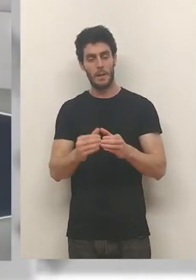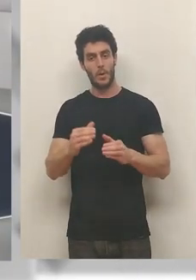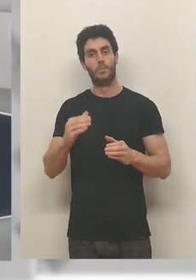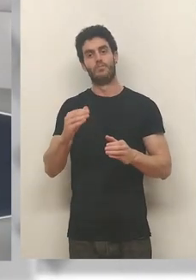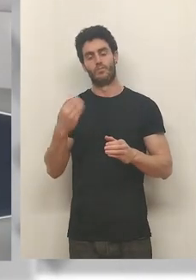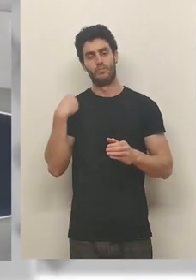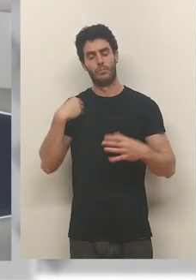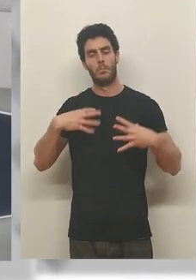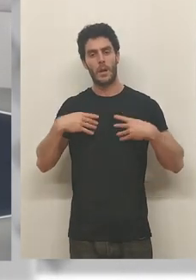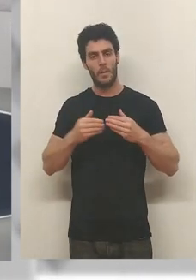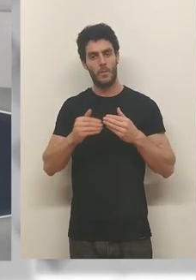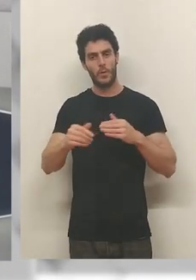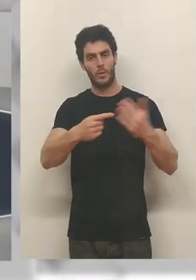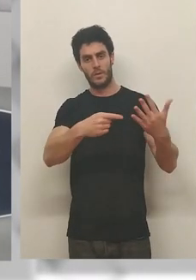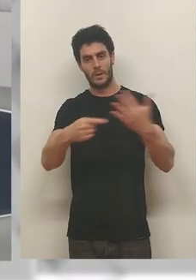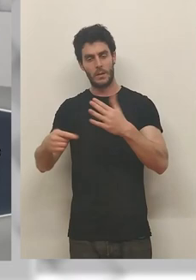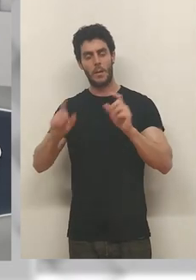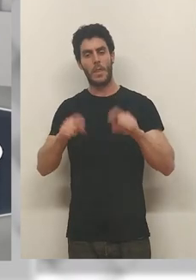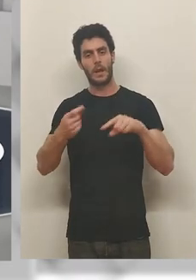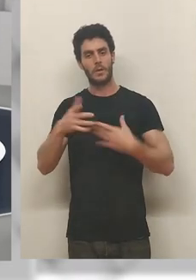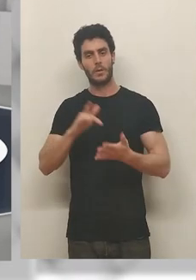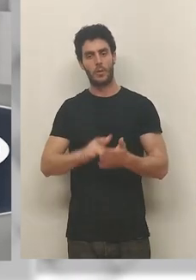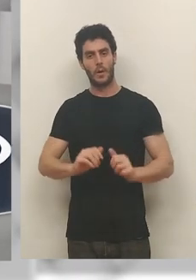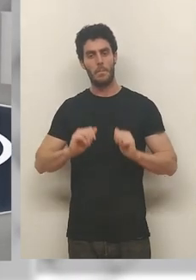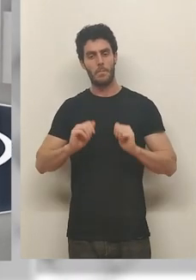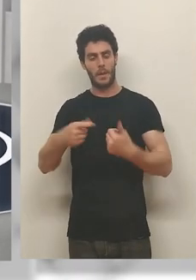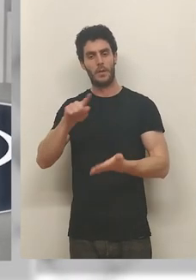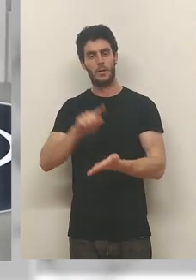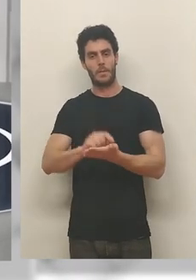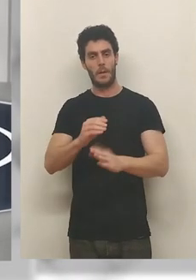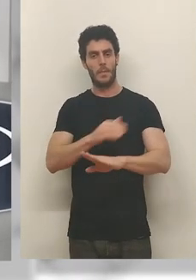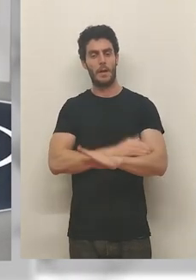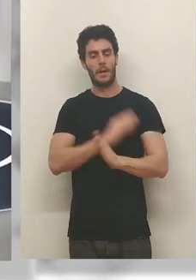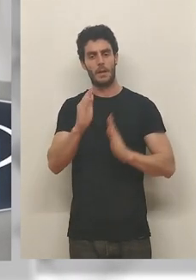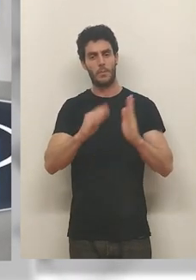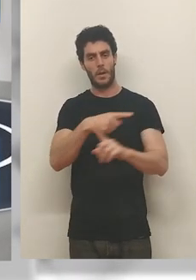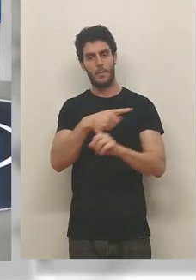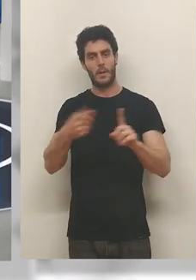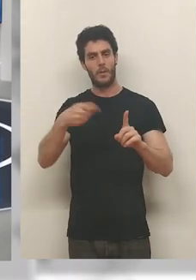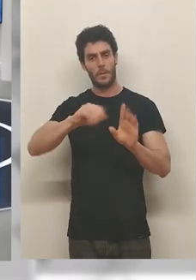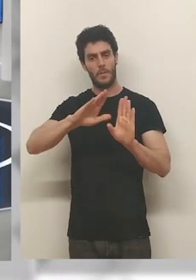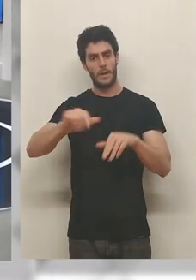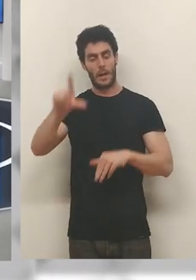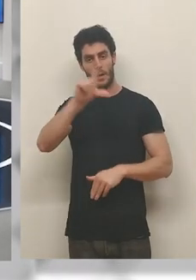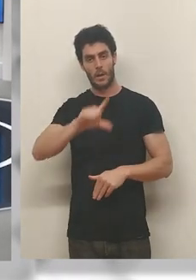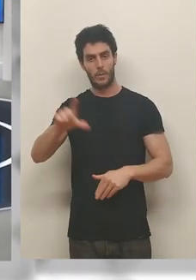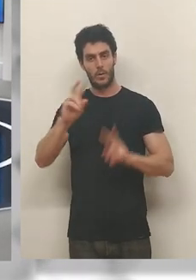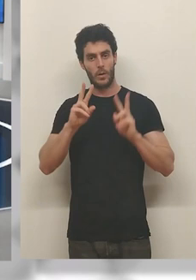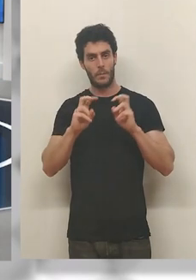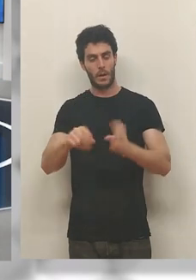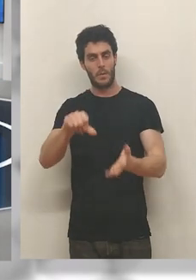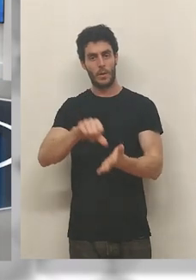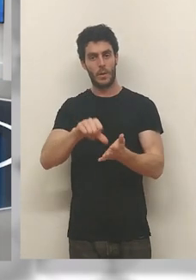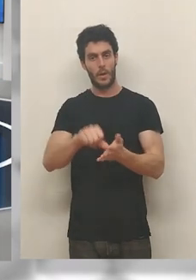La plantilla frangivina está de vacaciones. Por delante, seis semanas de descanso antes de arrancar la pretemporada prevista para mediados o finales del mes de